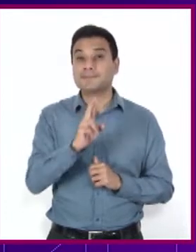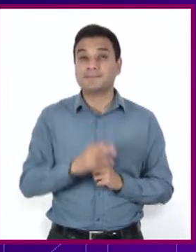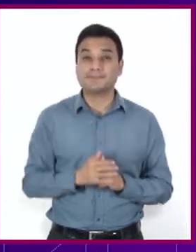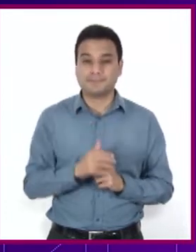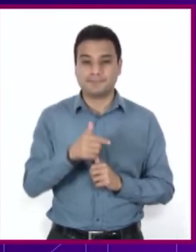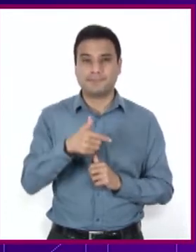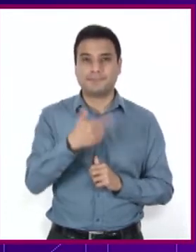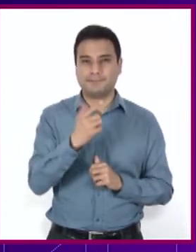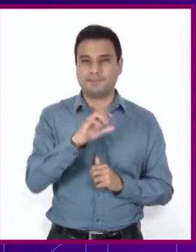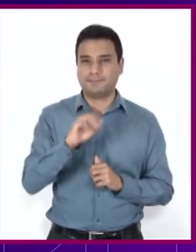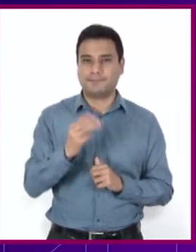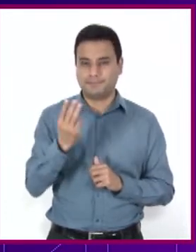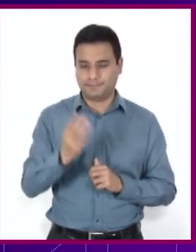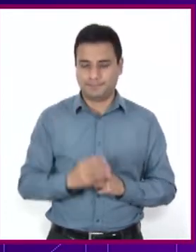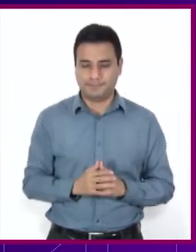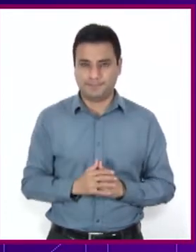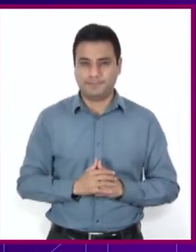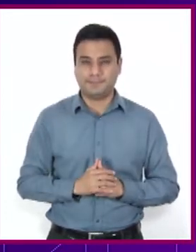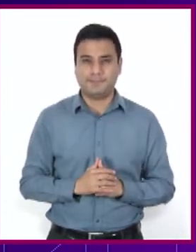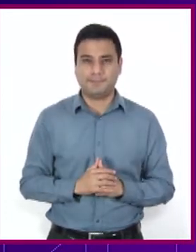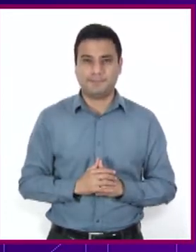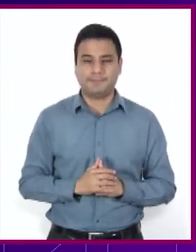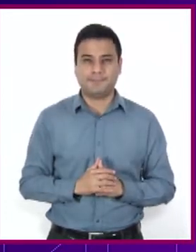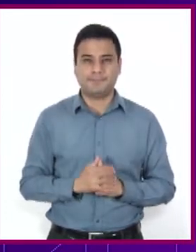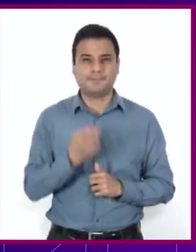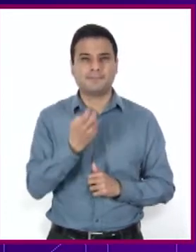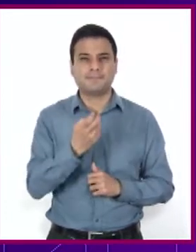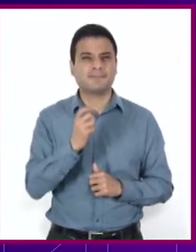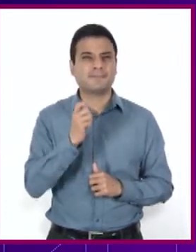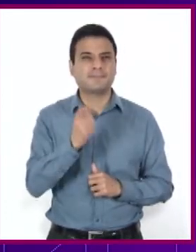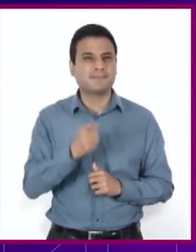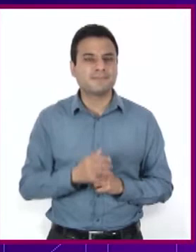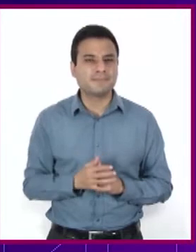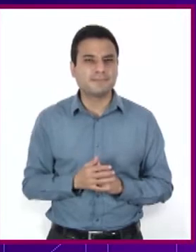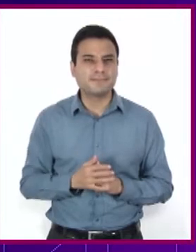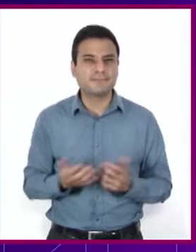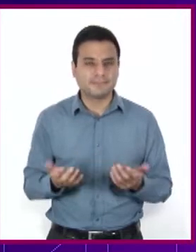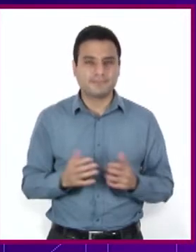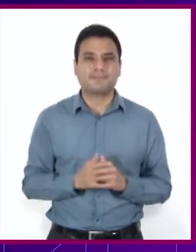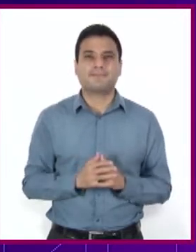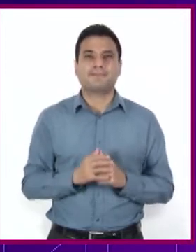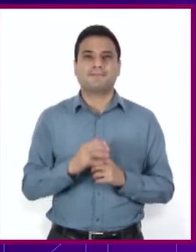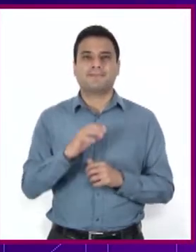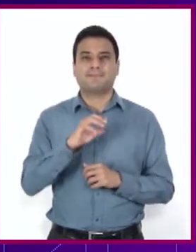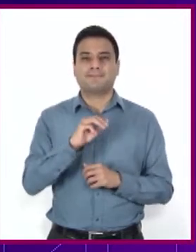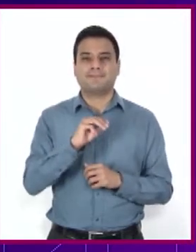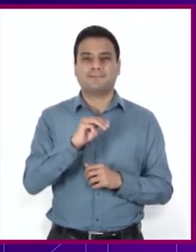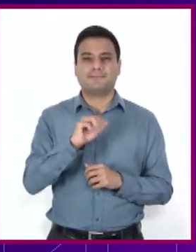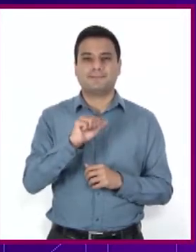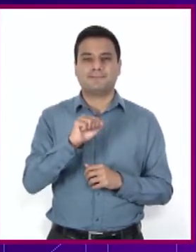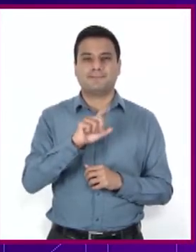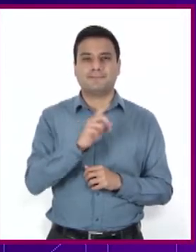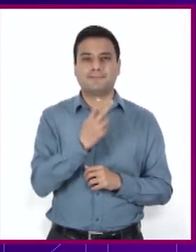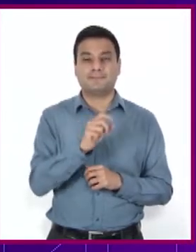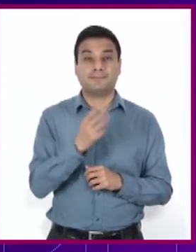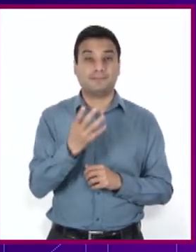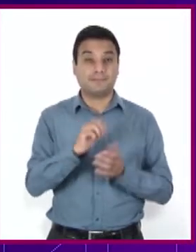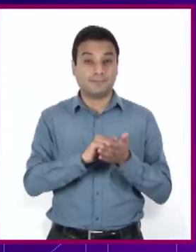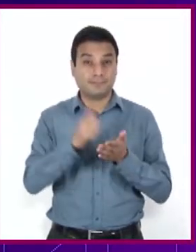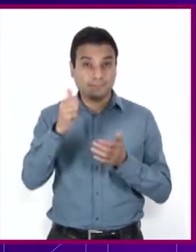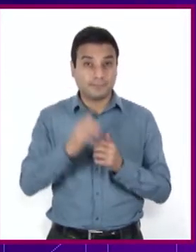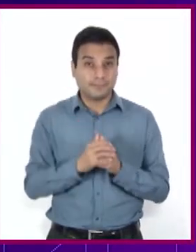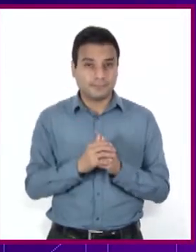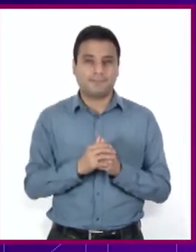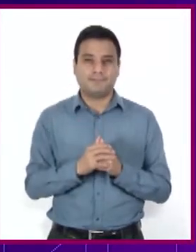12 centímetros cúbicos. Esto permite afirmar que una masa de 32.4 gramos de aluminio tiene un volumen de